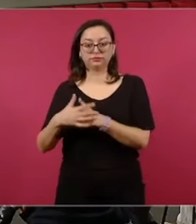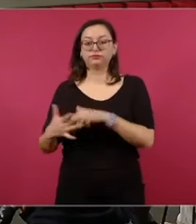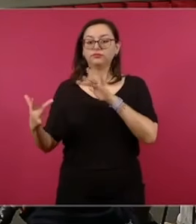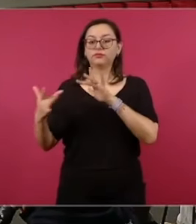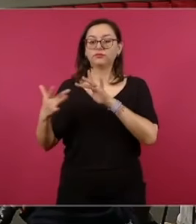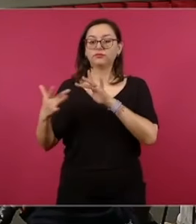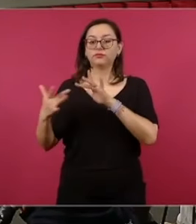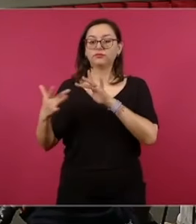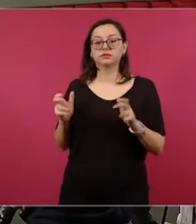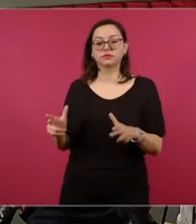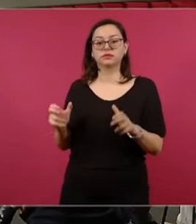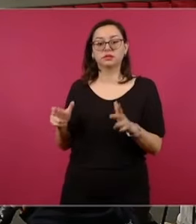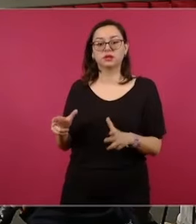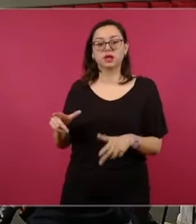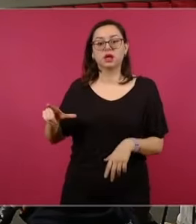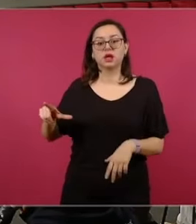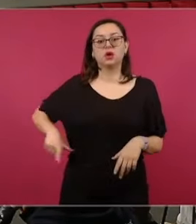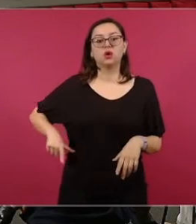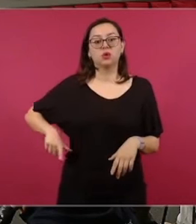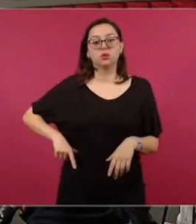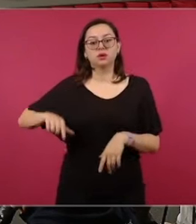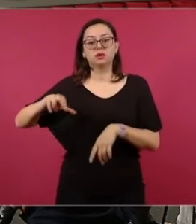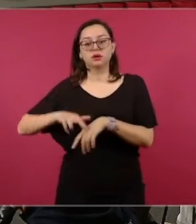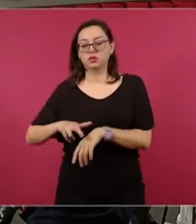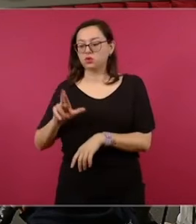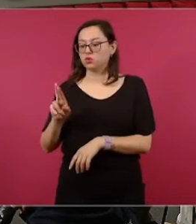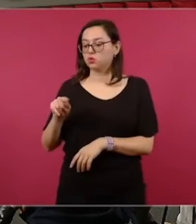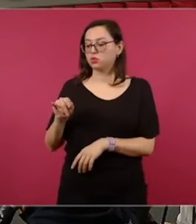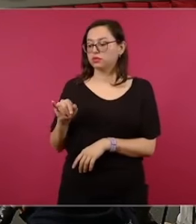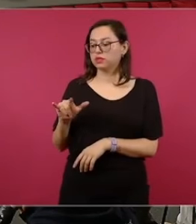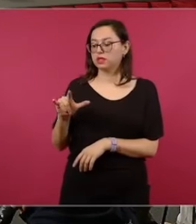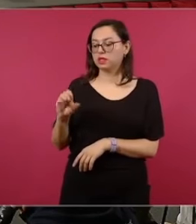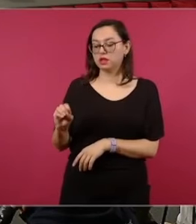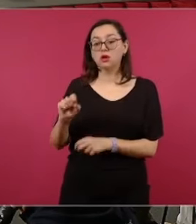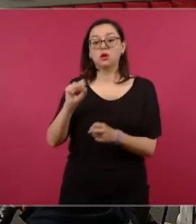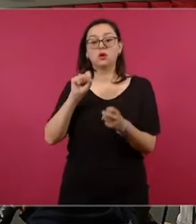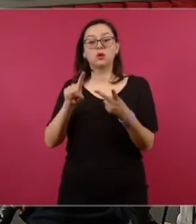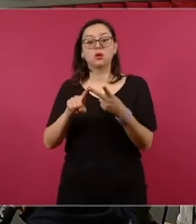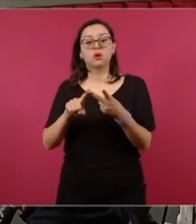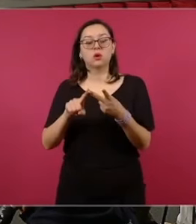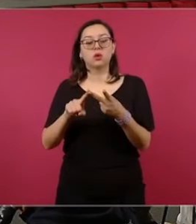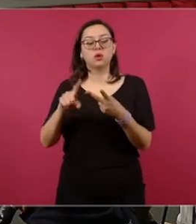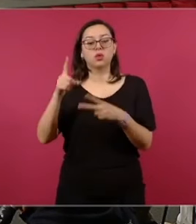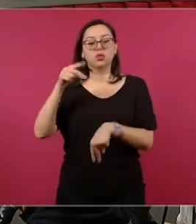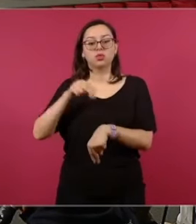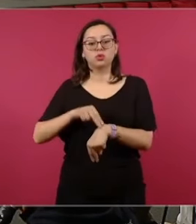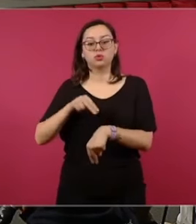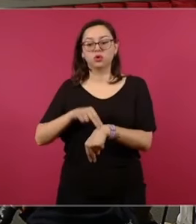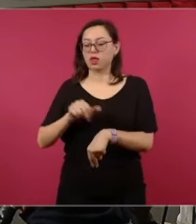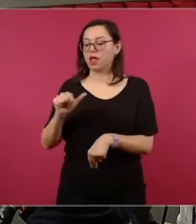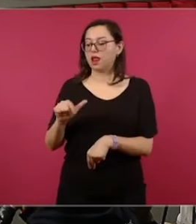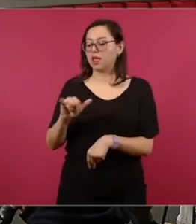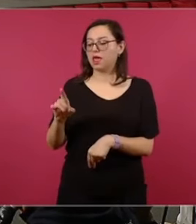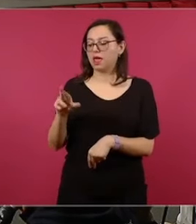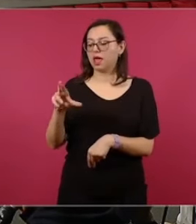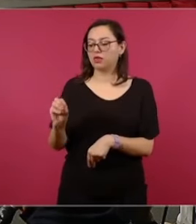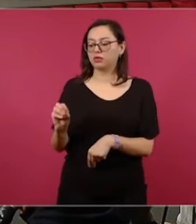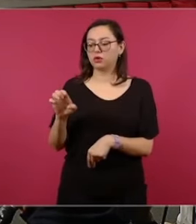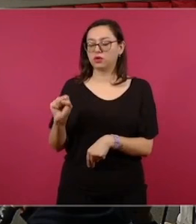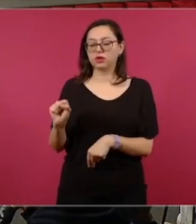el gobernador Rutilio Escandón, está también el doctor Alejandro Sbarch, es